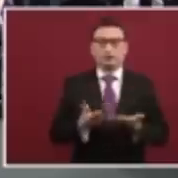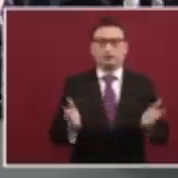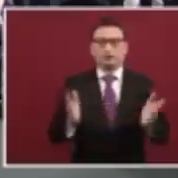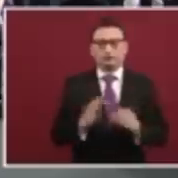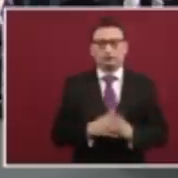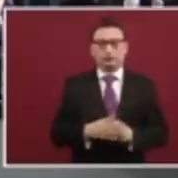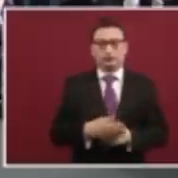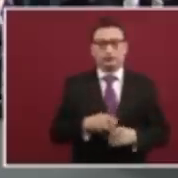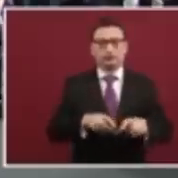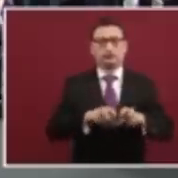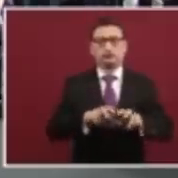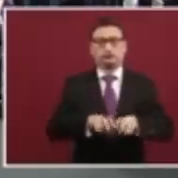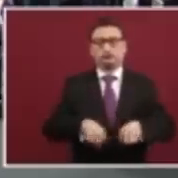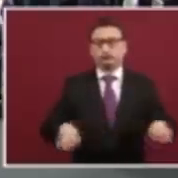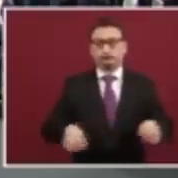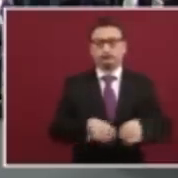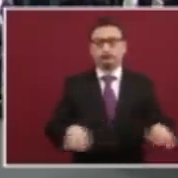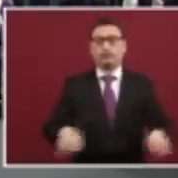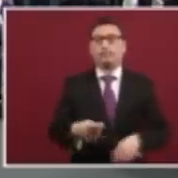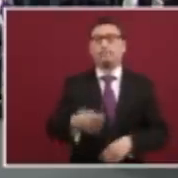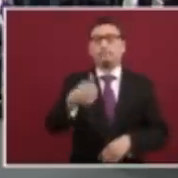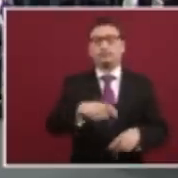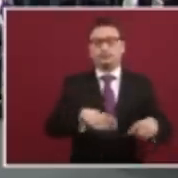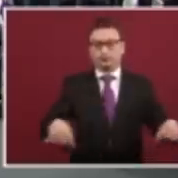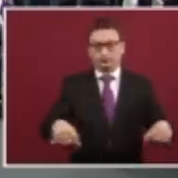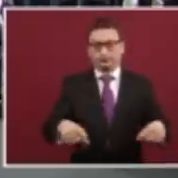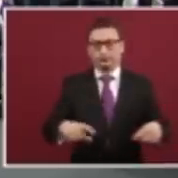la primera fila, y